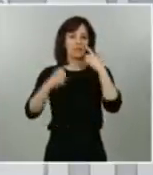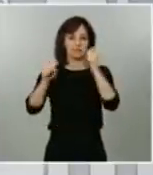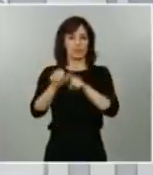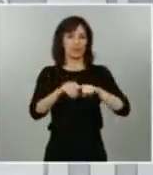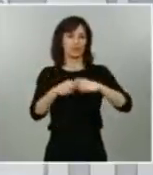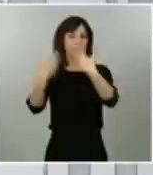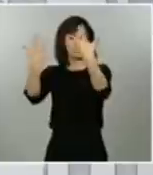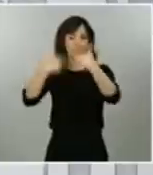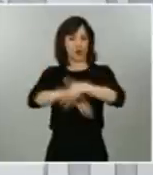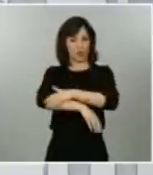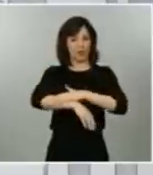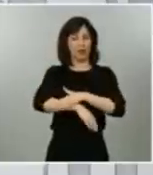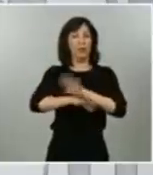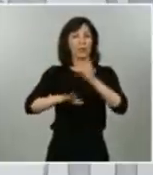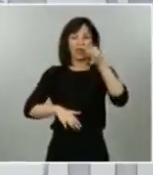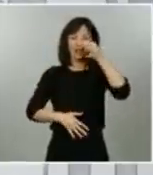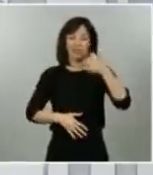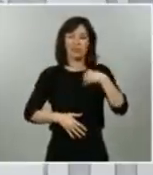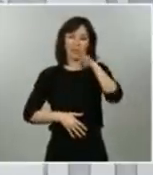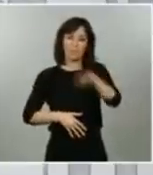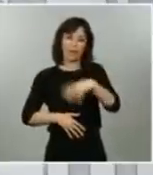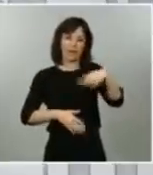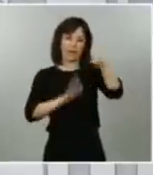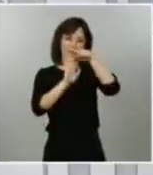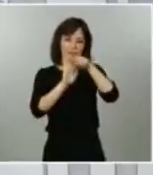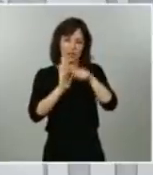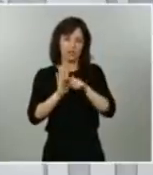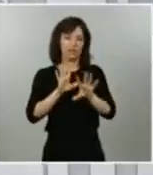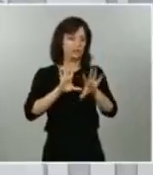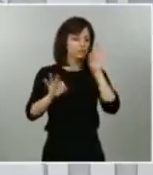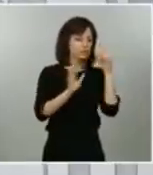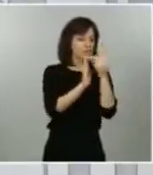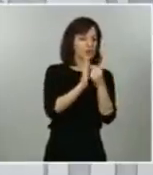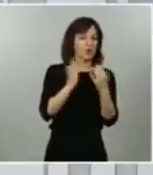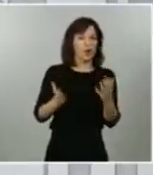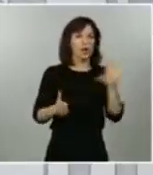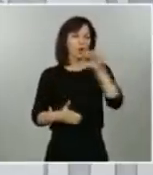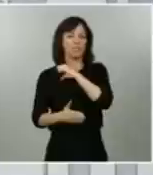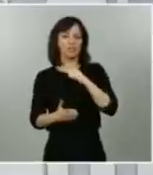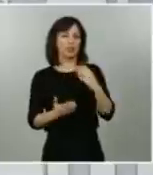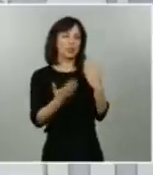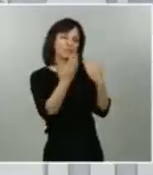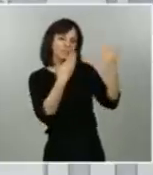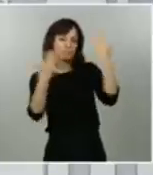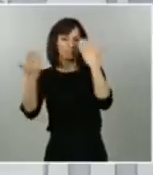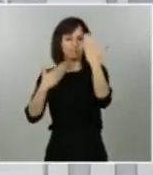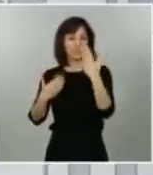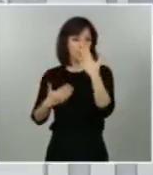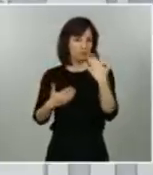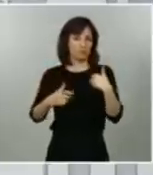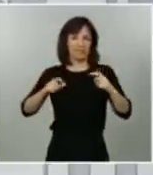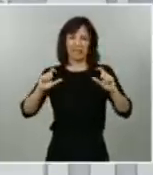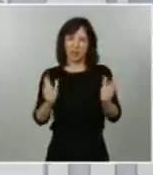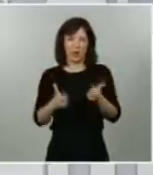el panel de indicadores de establecer los criterios de dialogar con las comunidades autónomas que está viendo reuniones bilaterales a